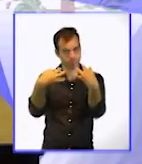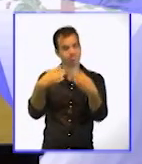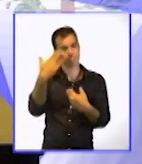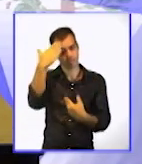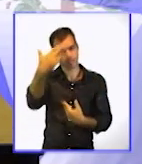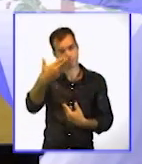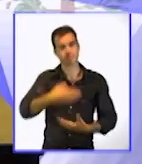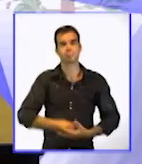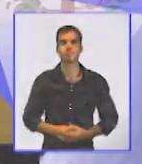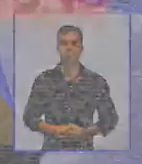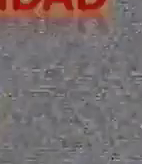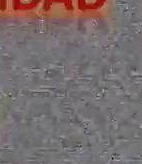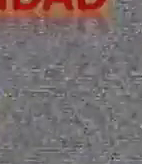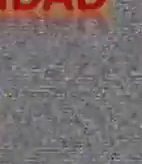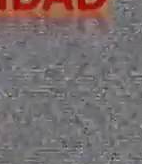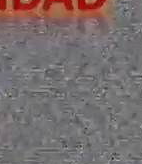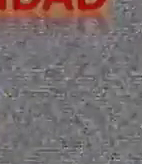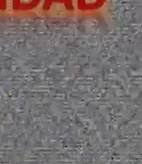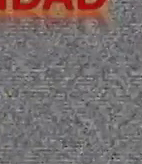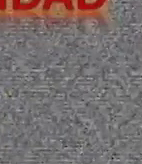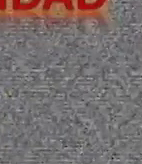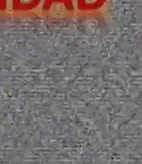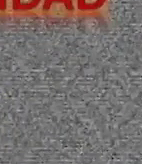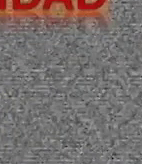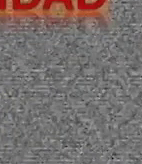prestada y muchas gracias.